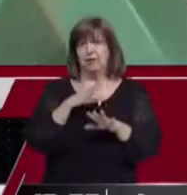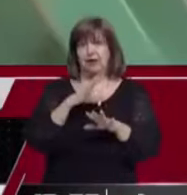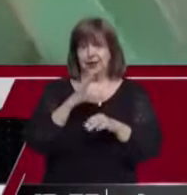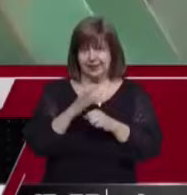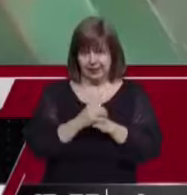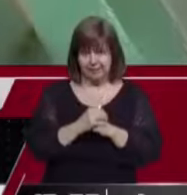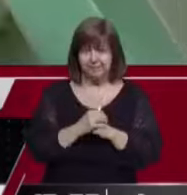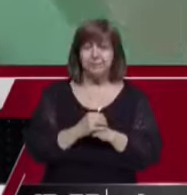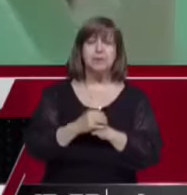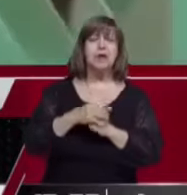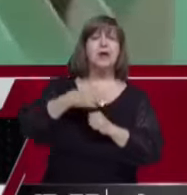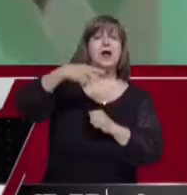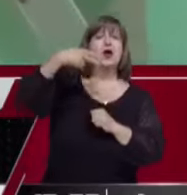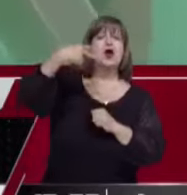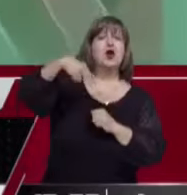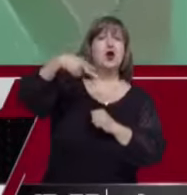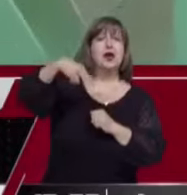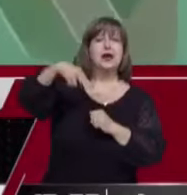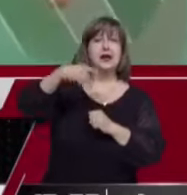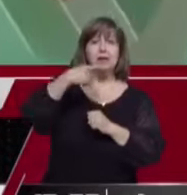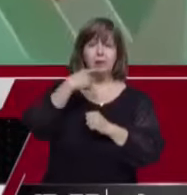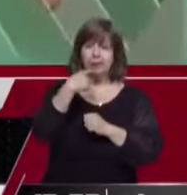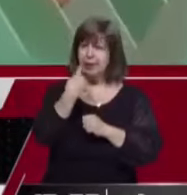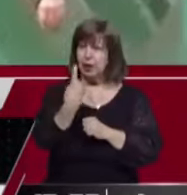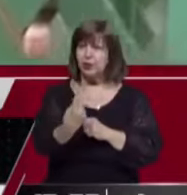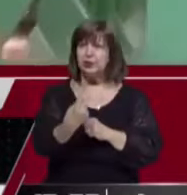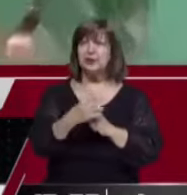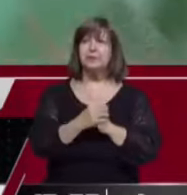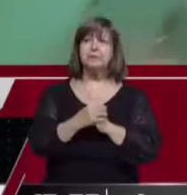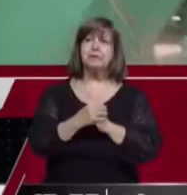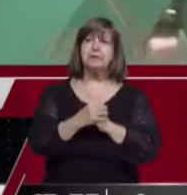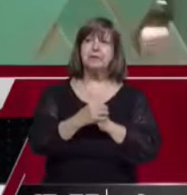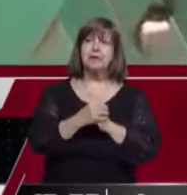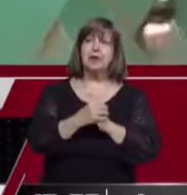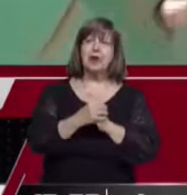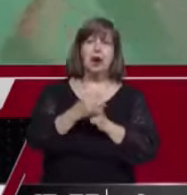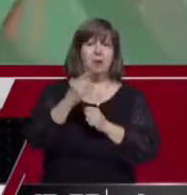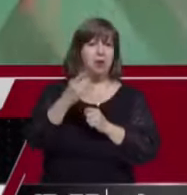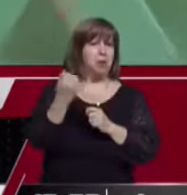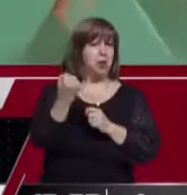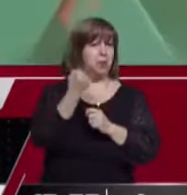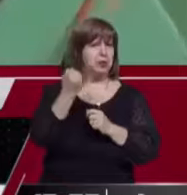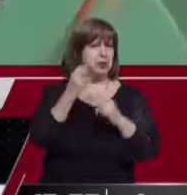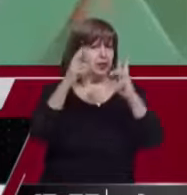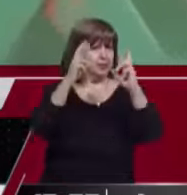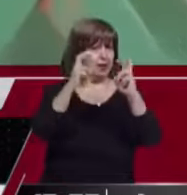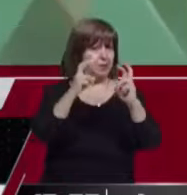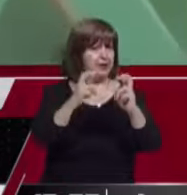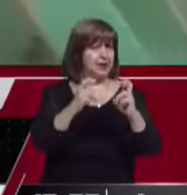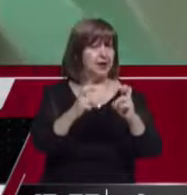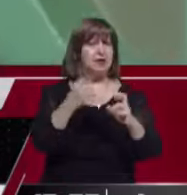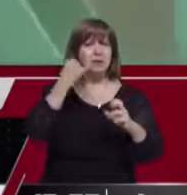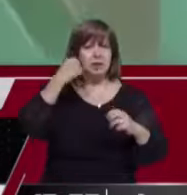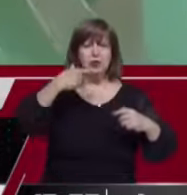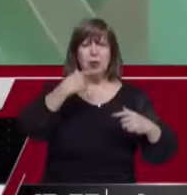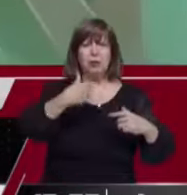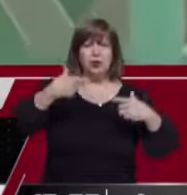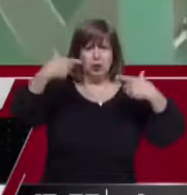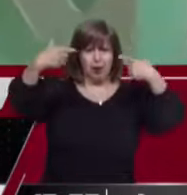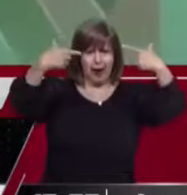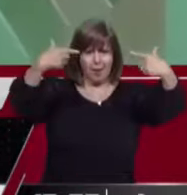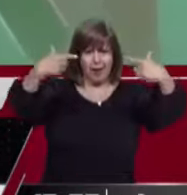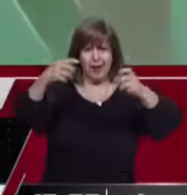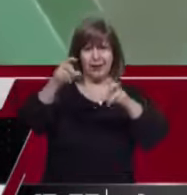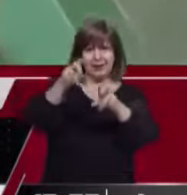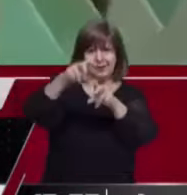decías recién va a ser fundamental lo que se registre o lo que se los datos que surjan a partir de las pericias Eh hay hay cámaras en el interior de los trenes al